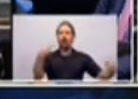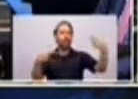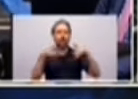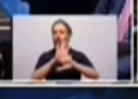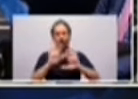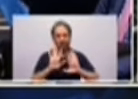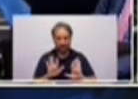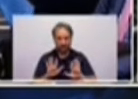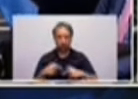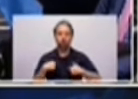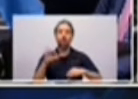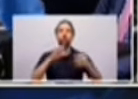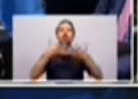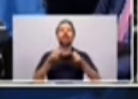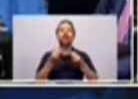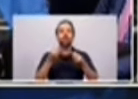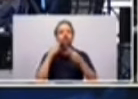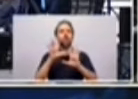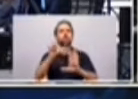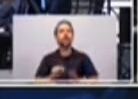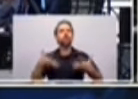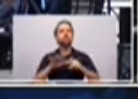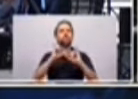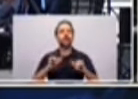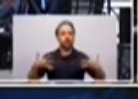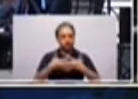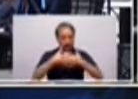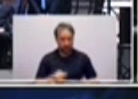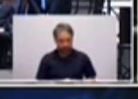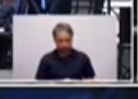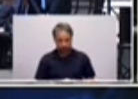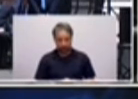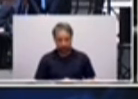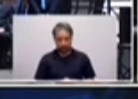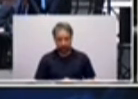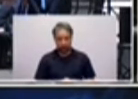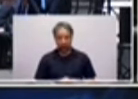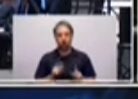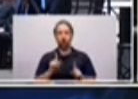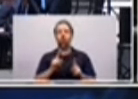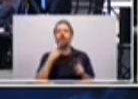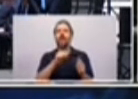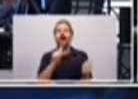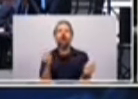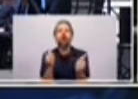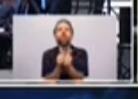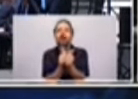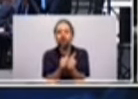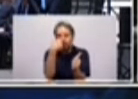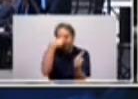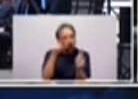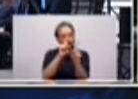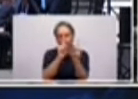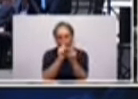Acá todos los días es un poco peor o mucho peor. Los vaticinios pasan de malísimos